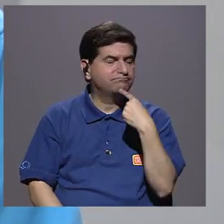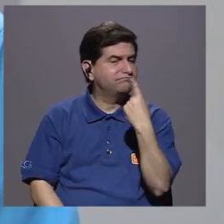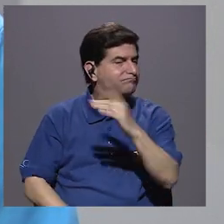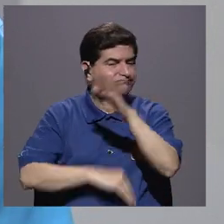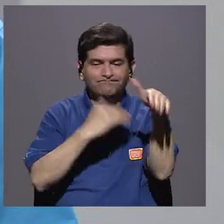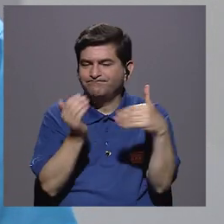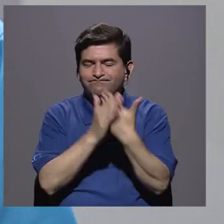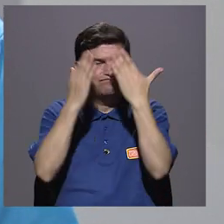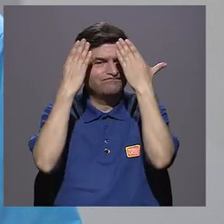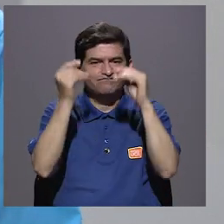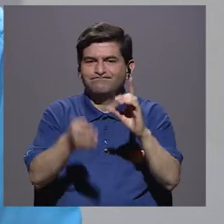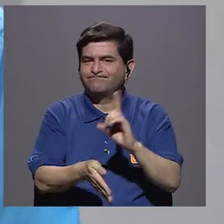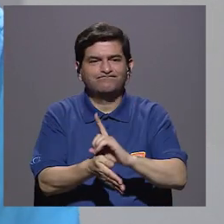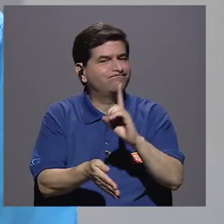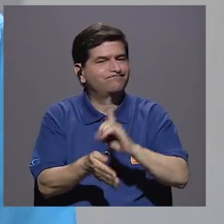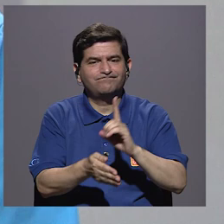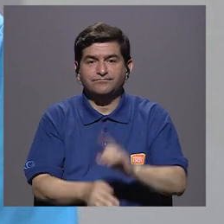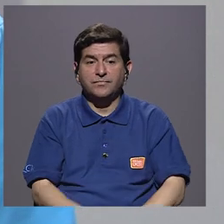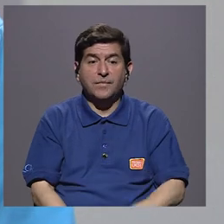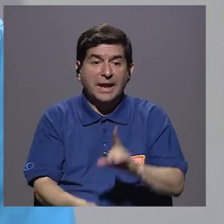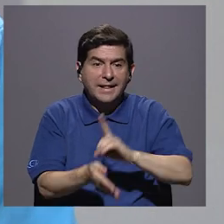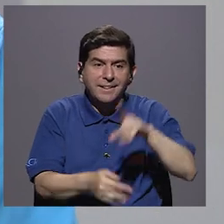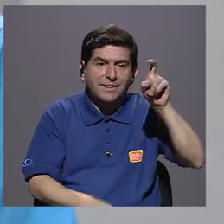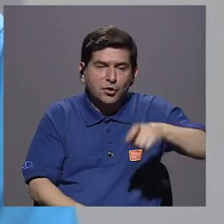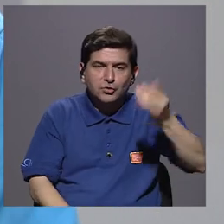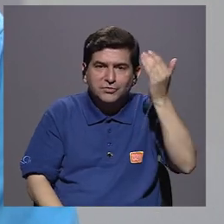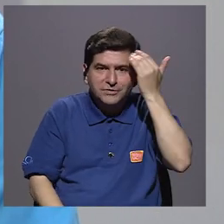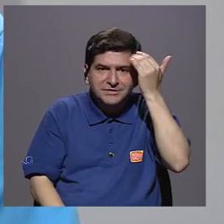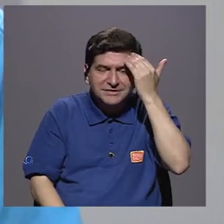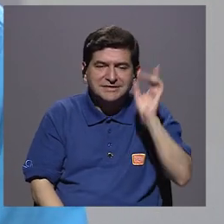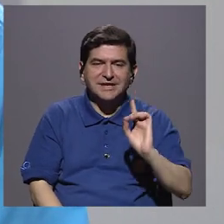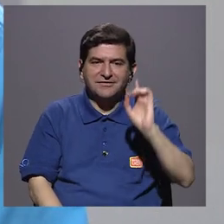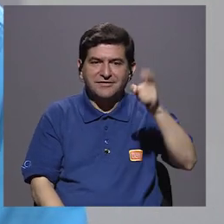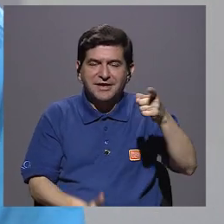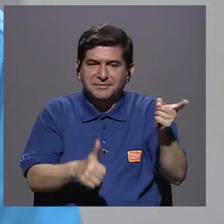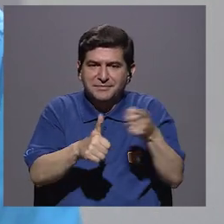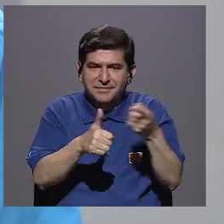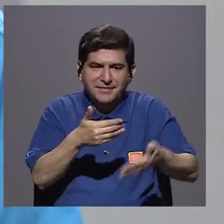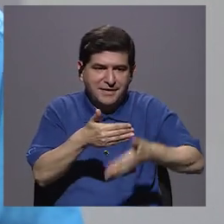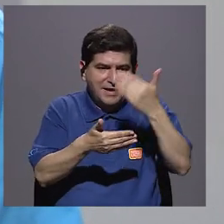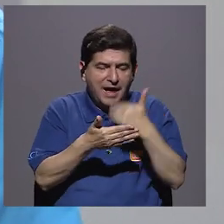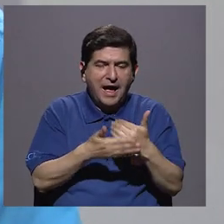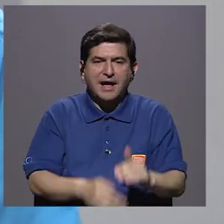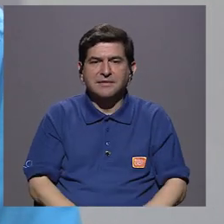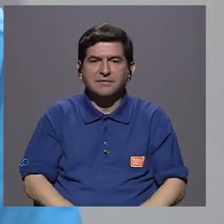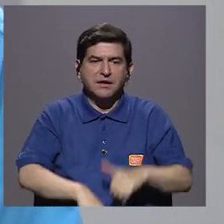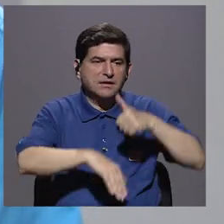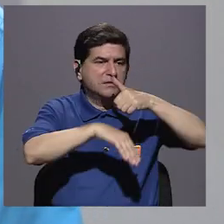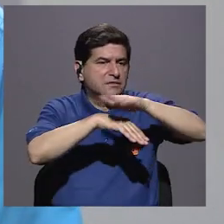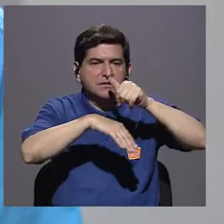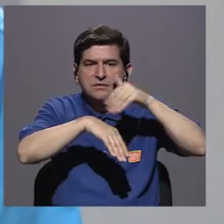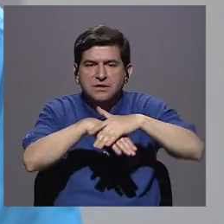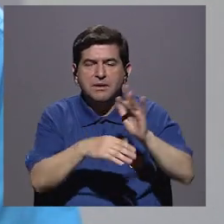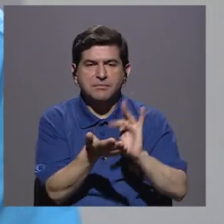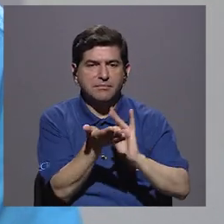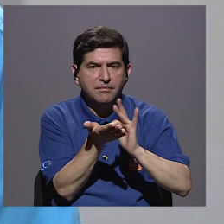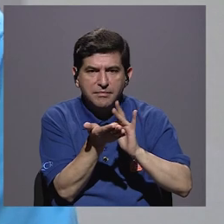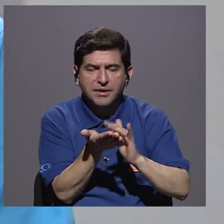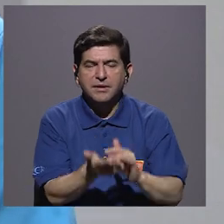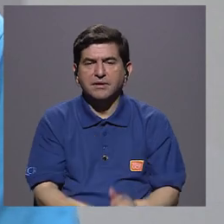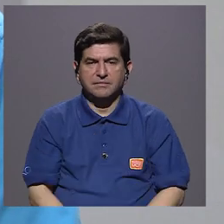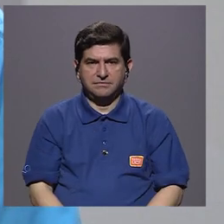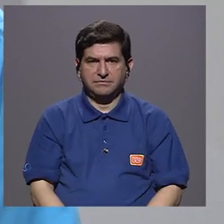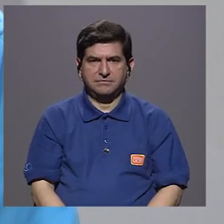le dice toda la información al médico. Entonces el médico necesita tener un diagnóstico primero antes de poder recetar una pastilla,